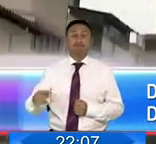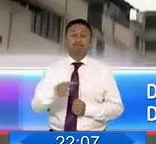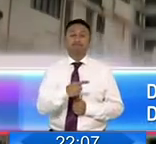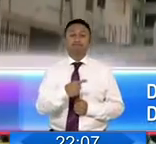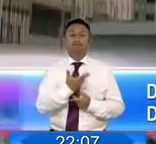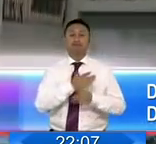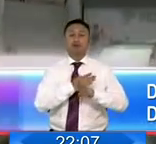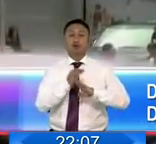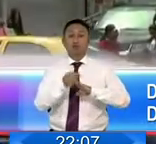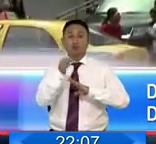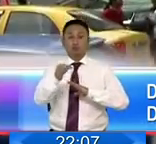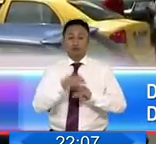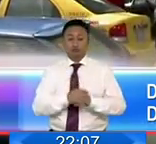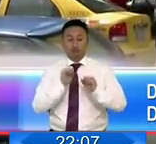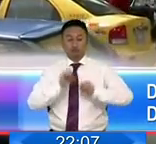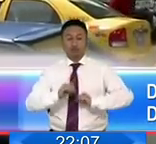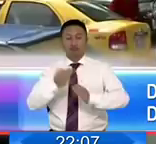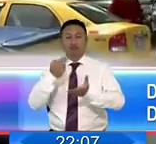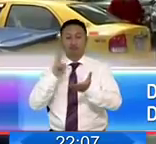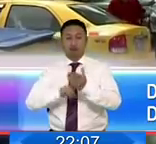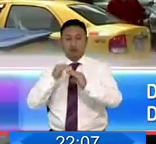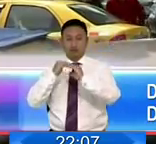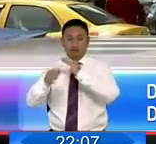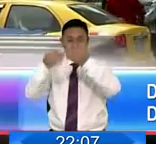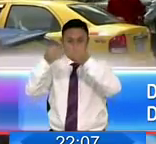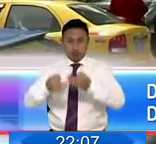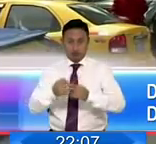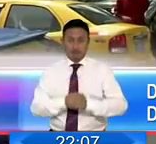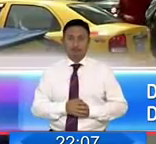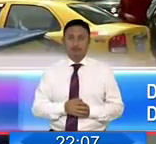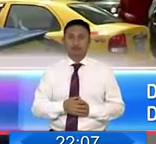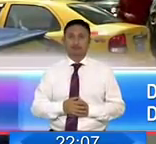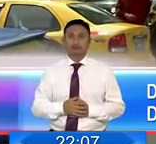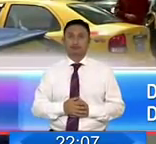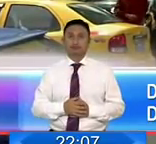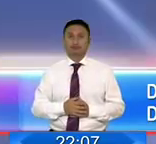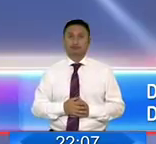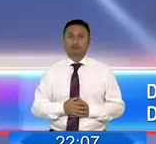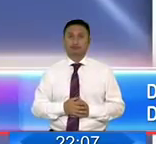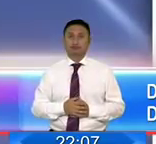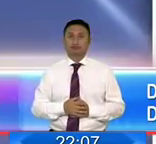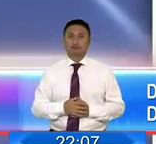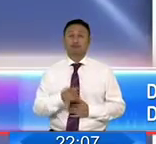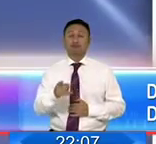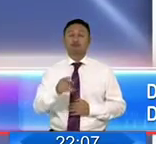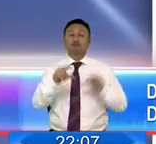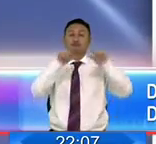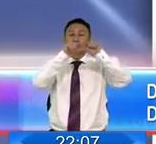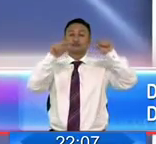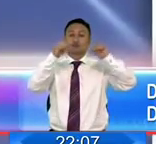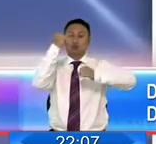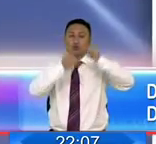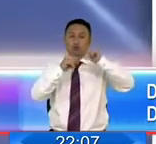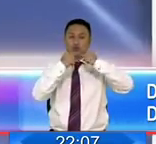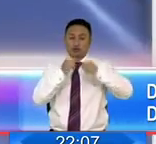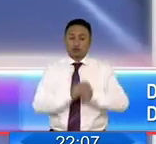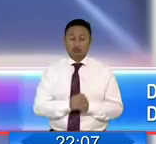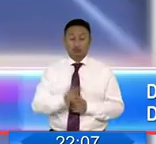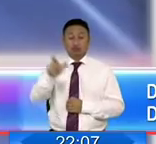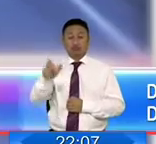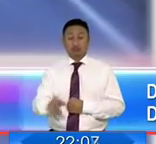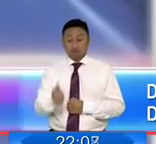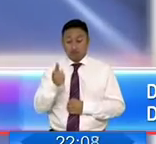Defensoría del Pueblo, mediante un comunicado oficial, también se pronunció. El texto en su parte final exige una rectificación